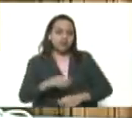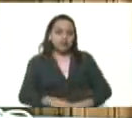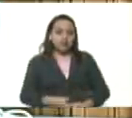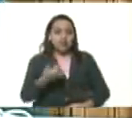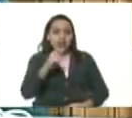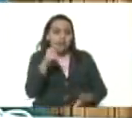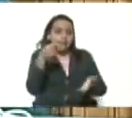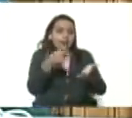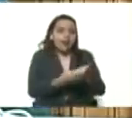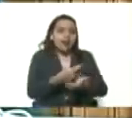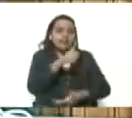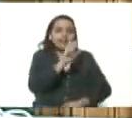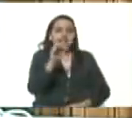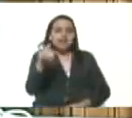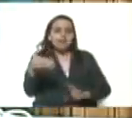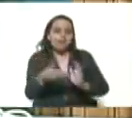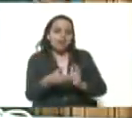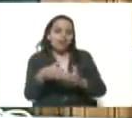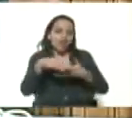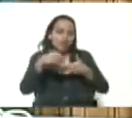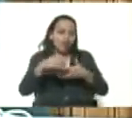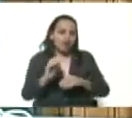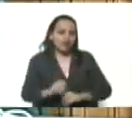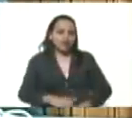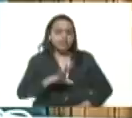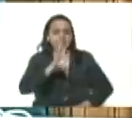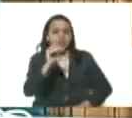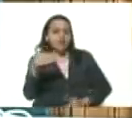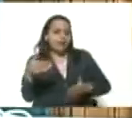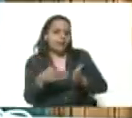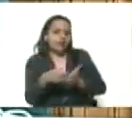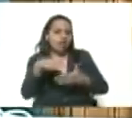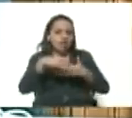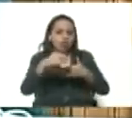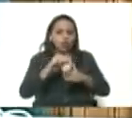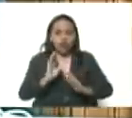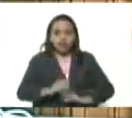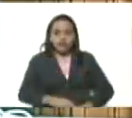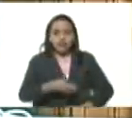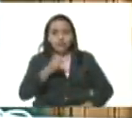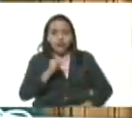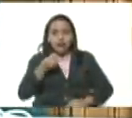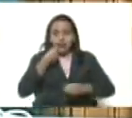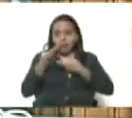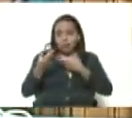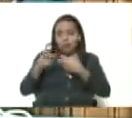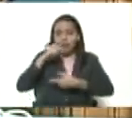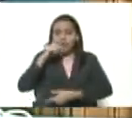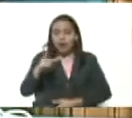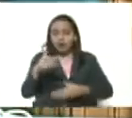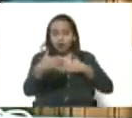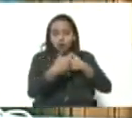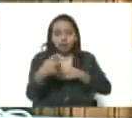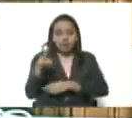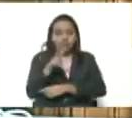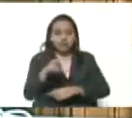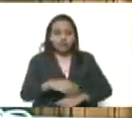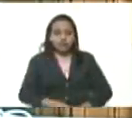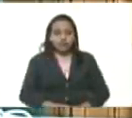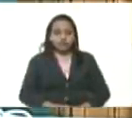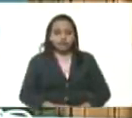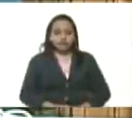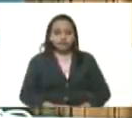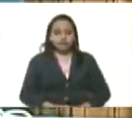cuesta, ¡pin!, 100 mil dólares, 50 mil dólares. Para que hablen de Venezuela, despotriquen de